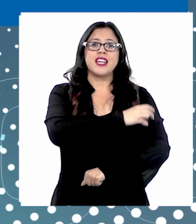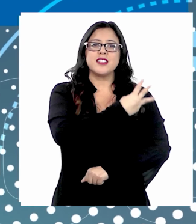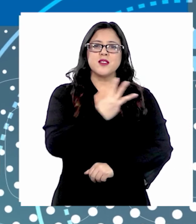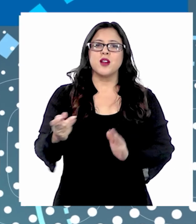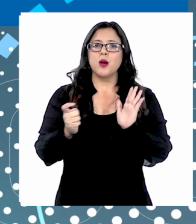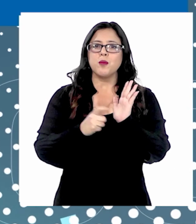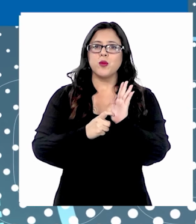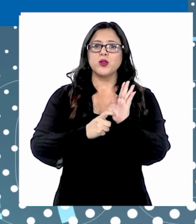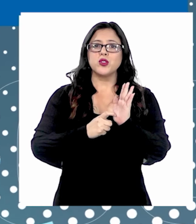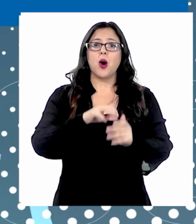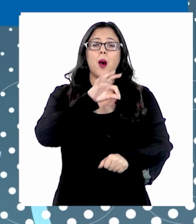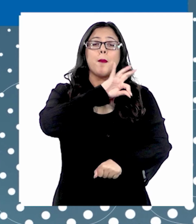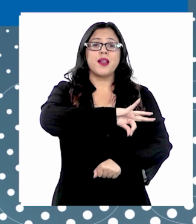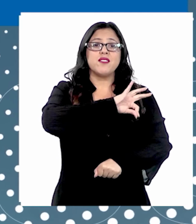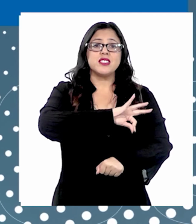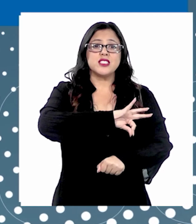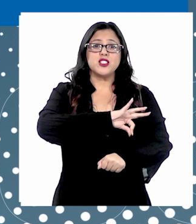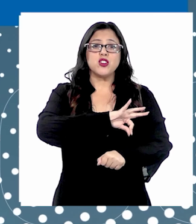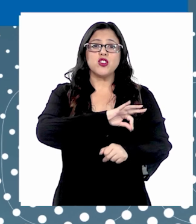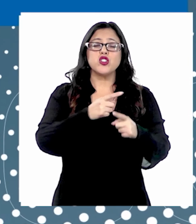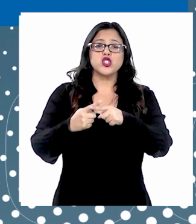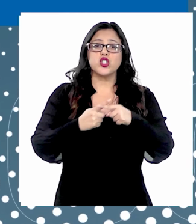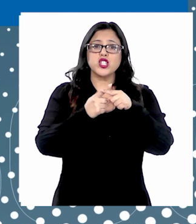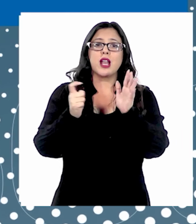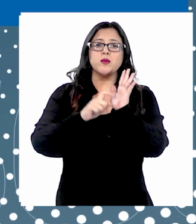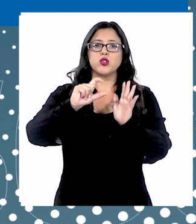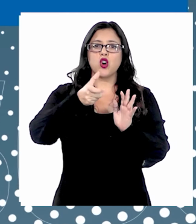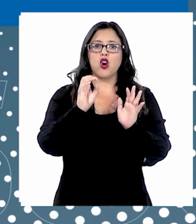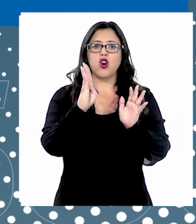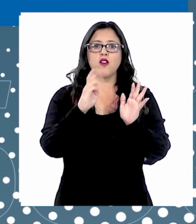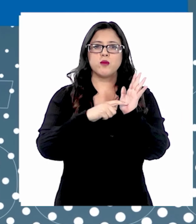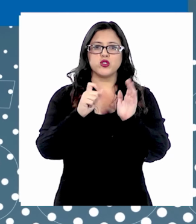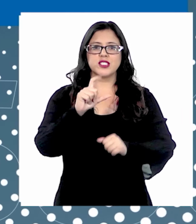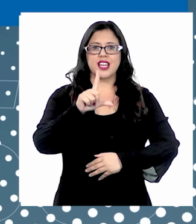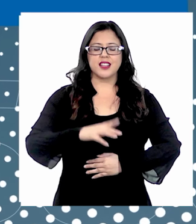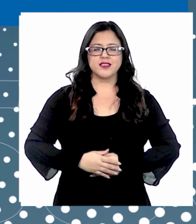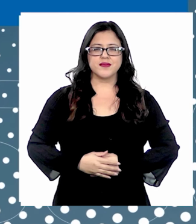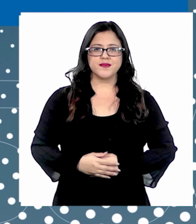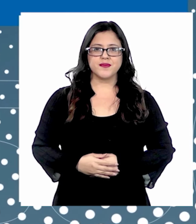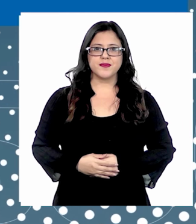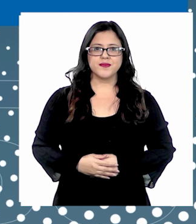del Gobierno de Chile, www.previsionsocial.gov.cl.